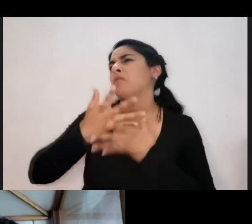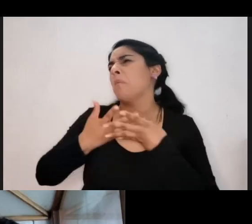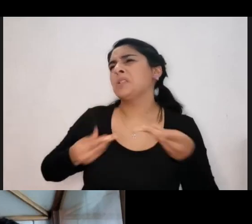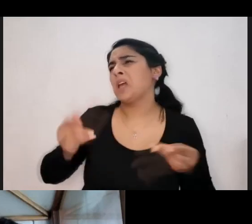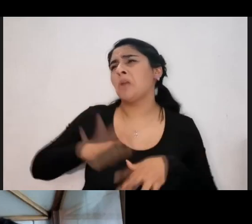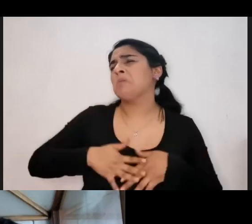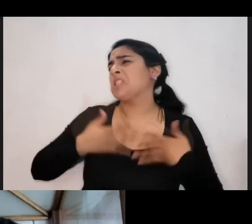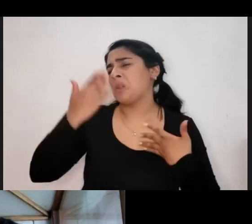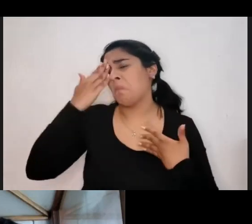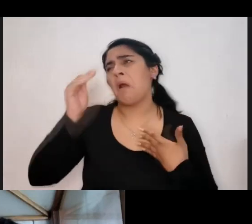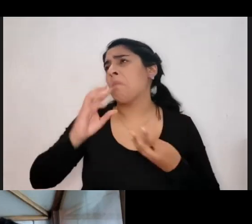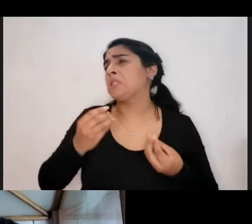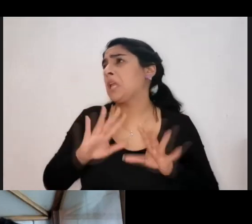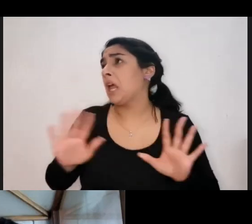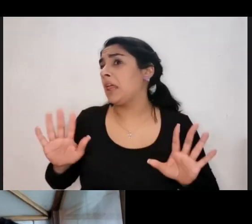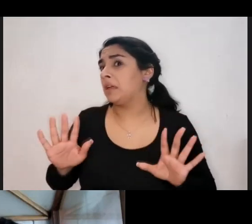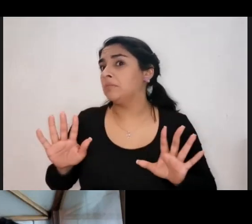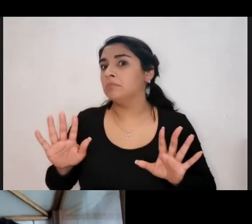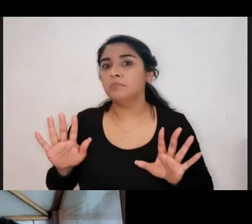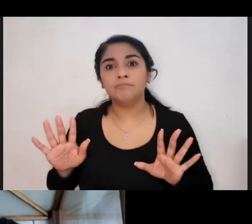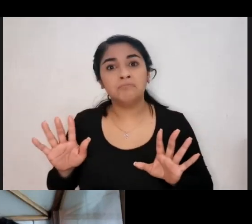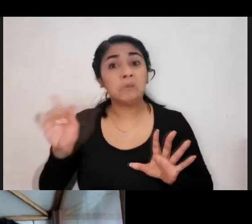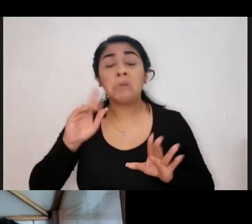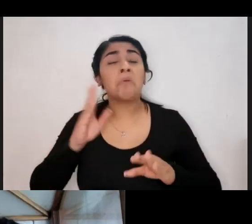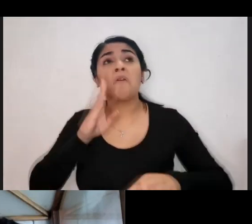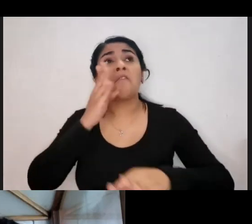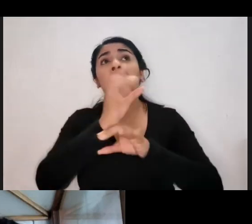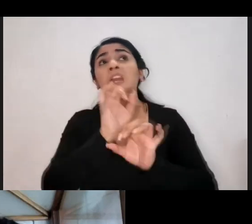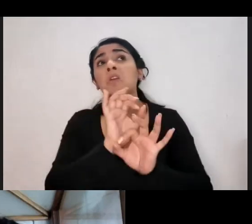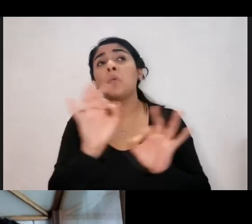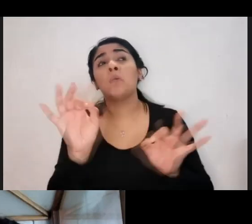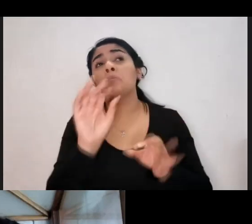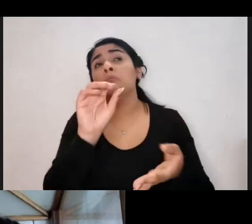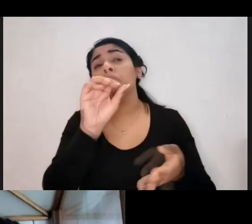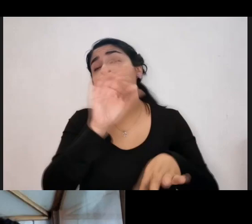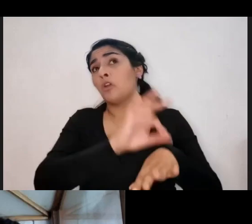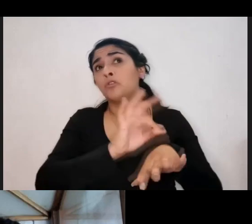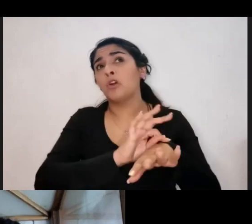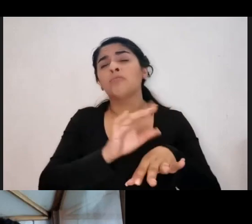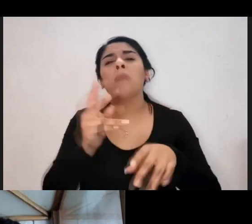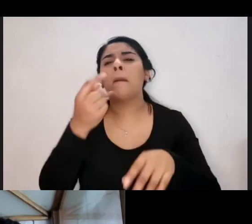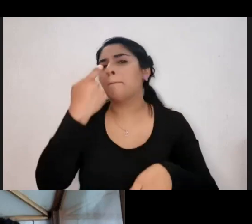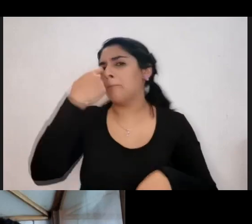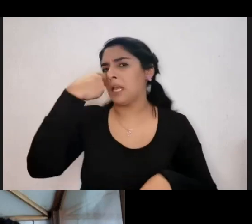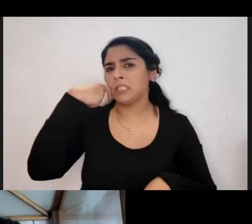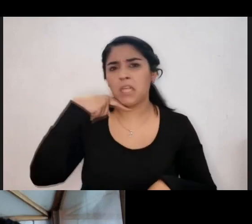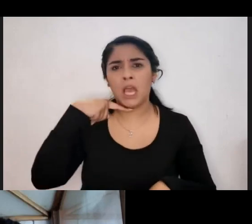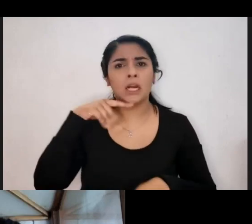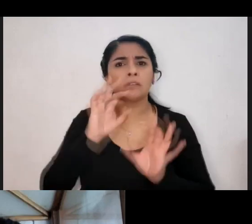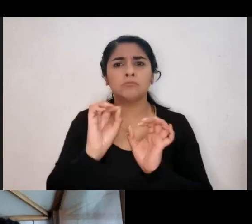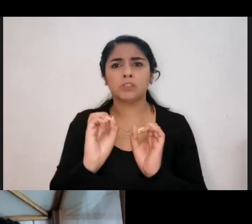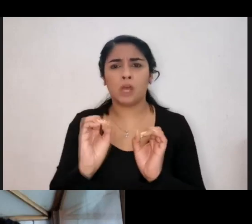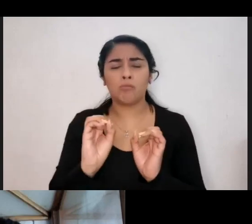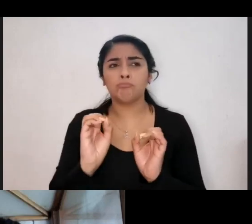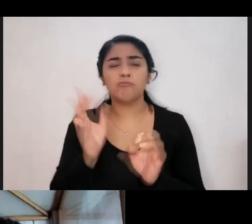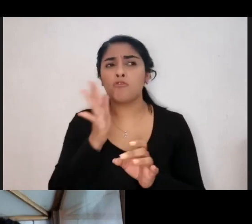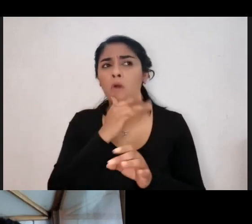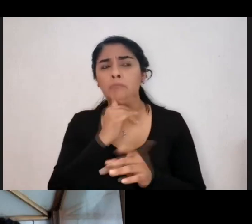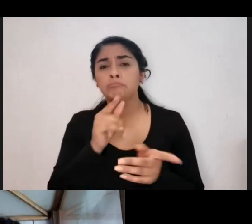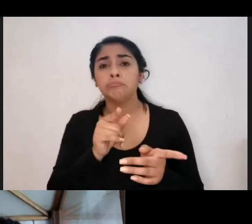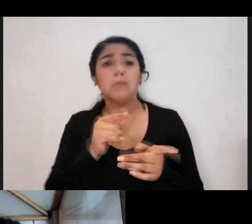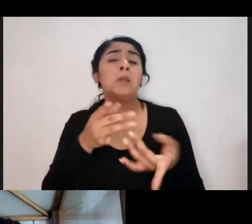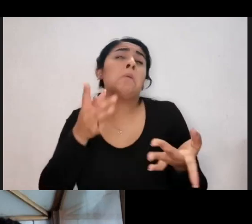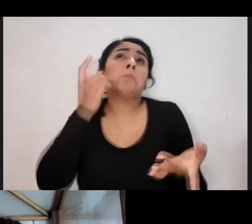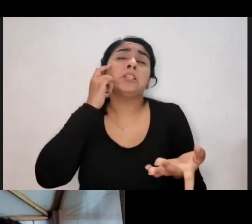nada. Entonces no voy a ningún centro de salud, no me hago ningún PCR, no me hago ningún seguimiento, y pasó por un resfriado